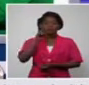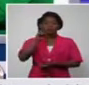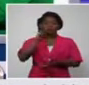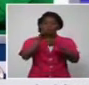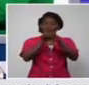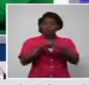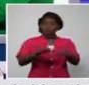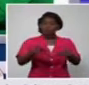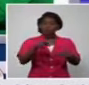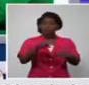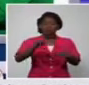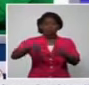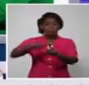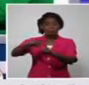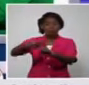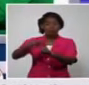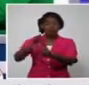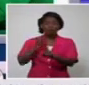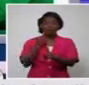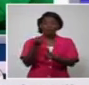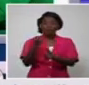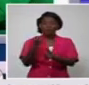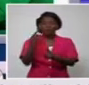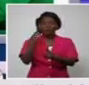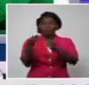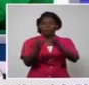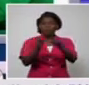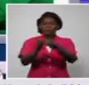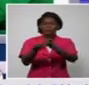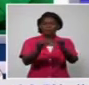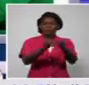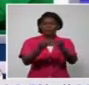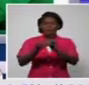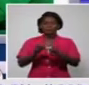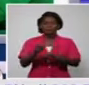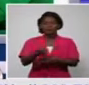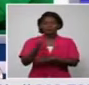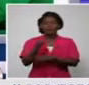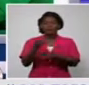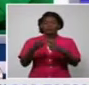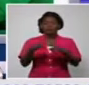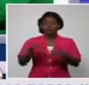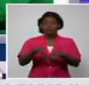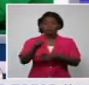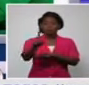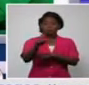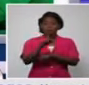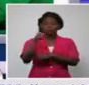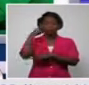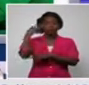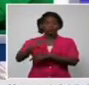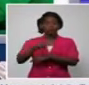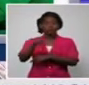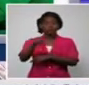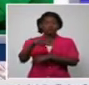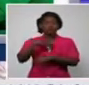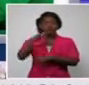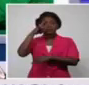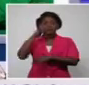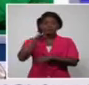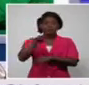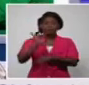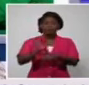catarro común, al de una influenza. Y la otra es que no sabemos quién lo tiene. Que las otras generalmente la persona